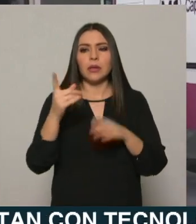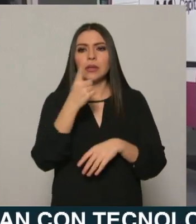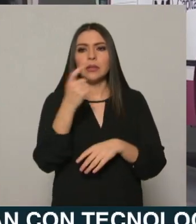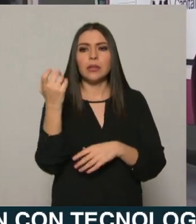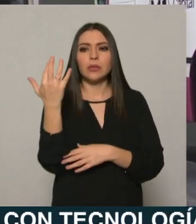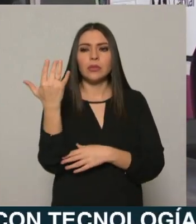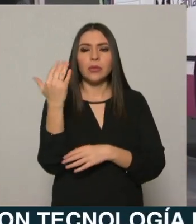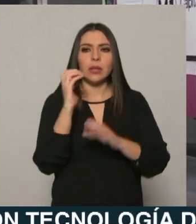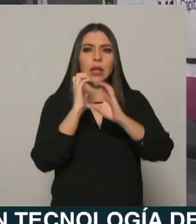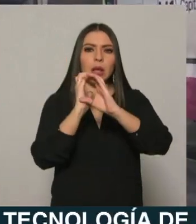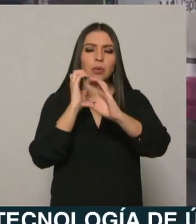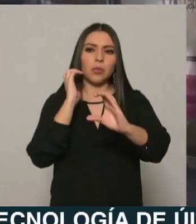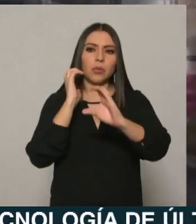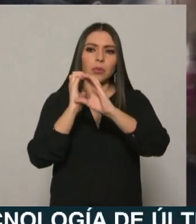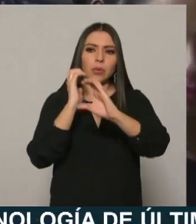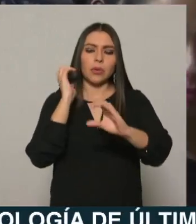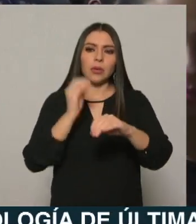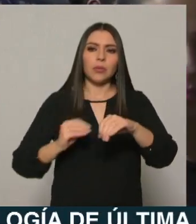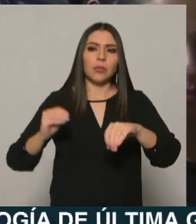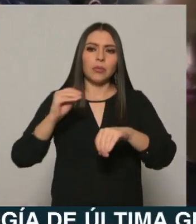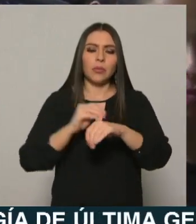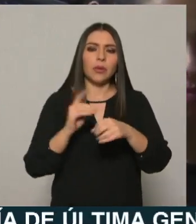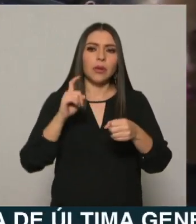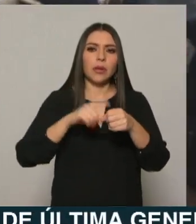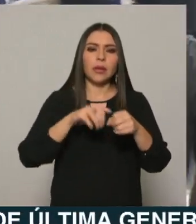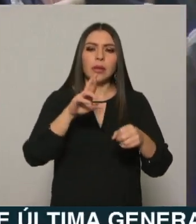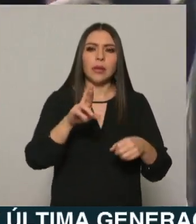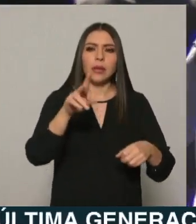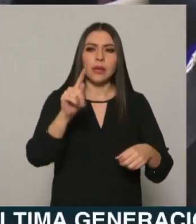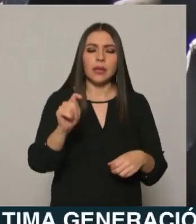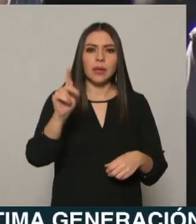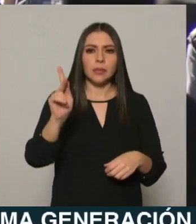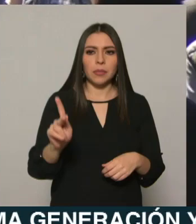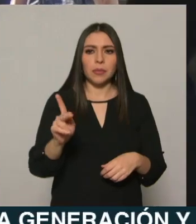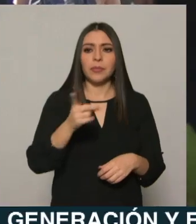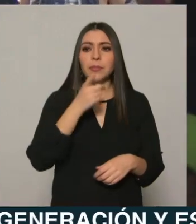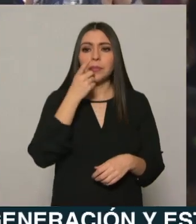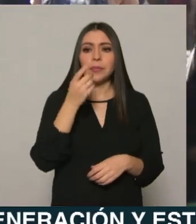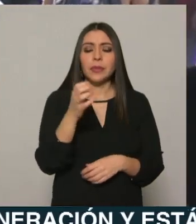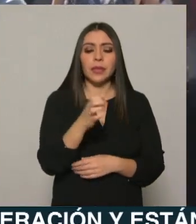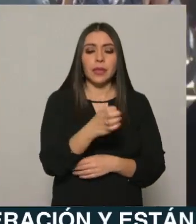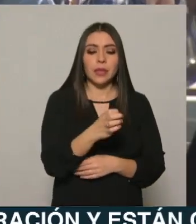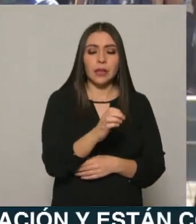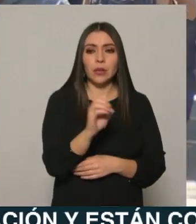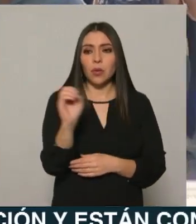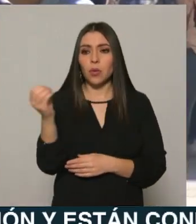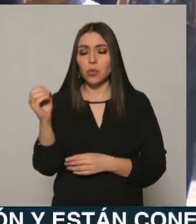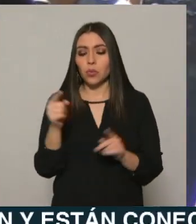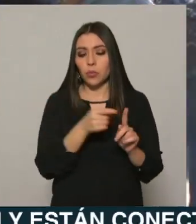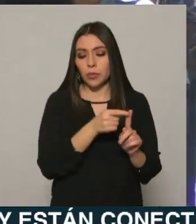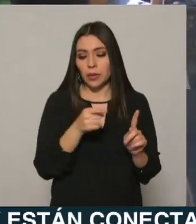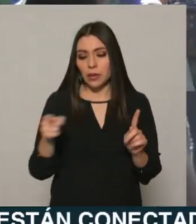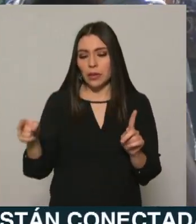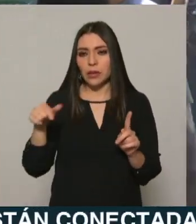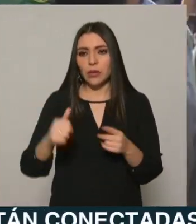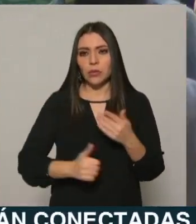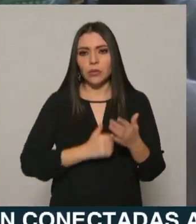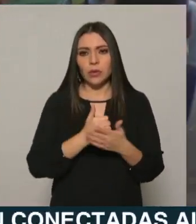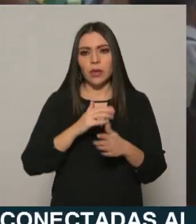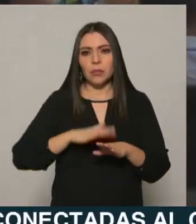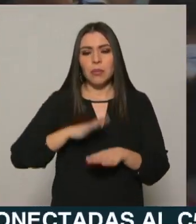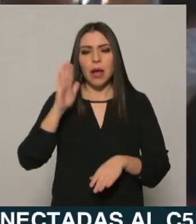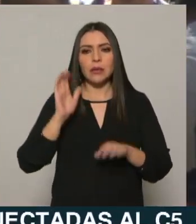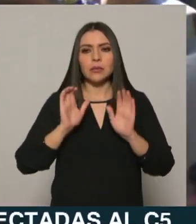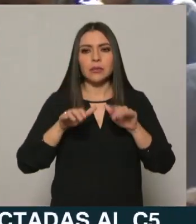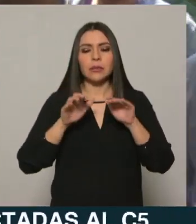autobuses articulados a la red RTP. Informó que de enero a octubre, la ciudad fue la entidad con mayor crecimiento en el número de